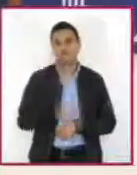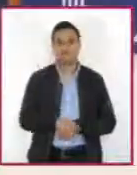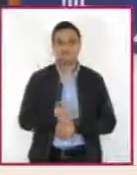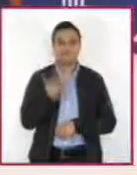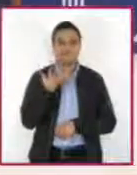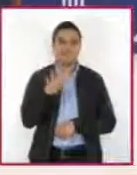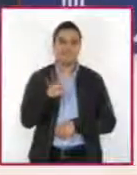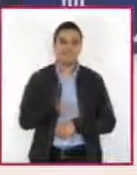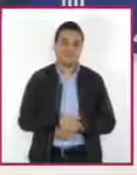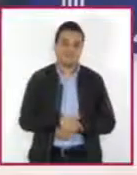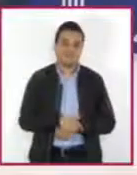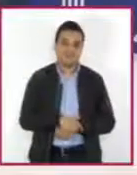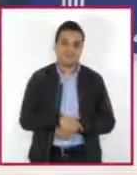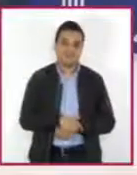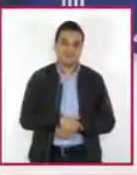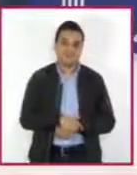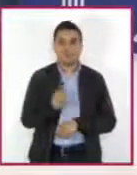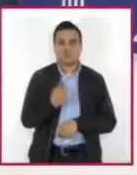5, 10. Ese era nuestro.